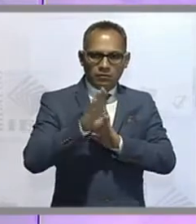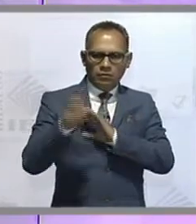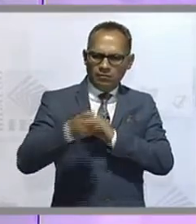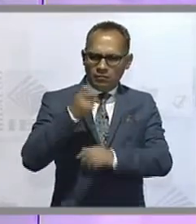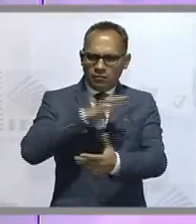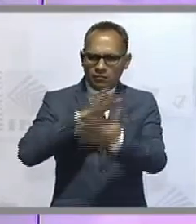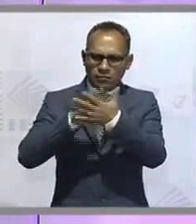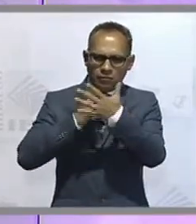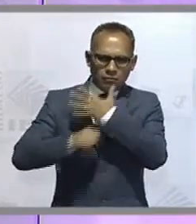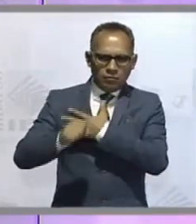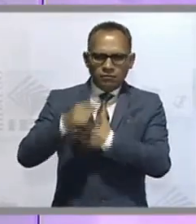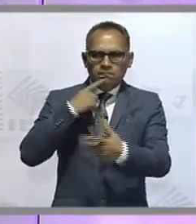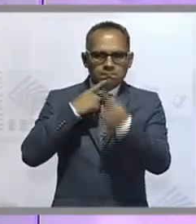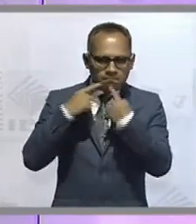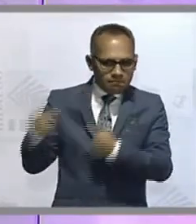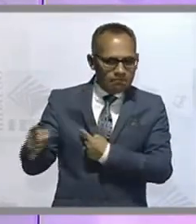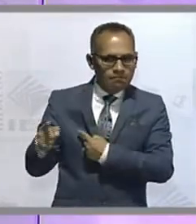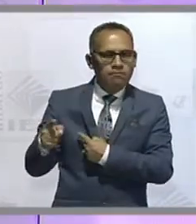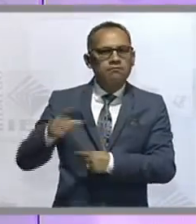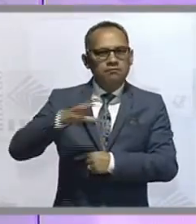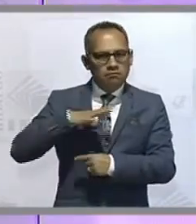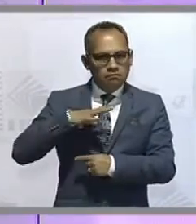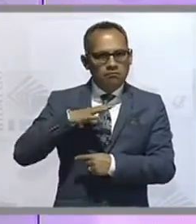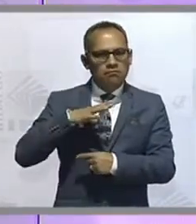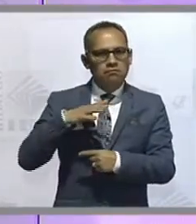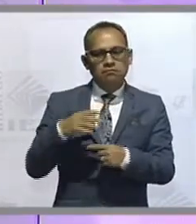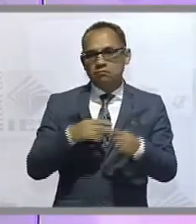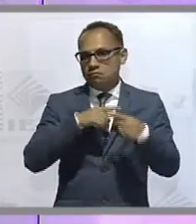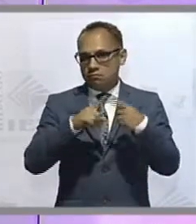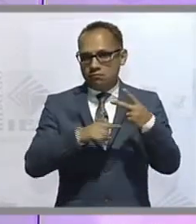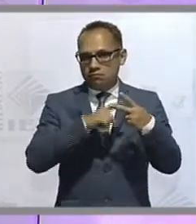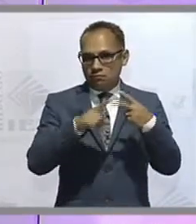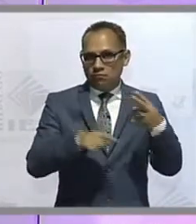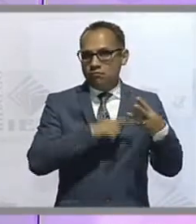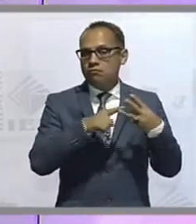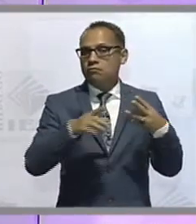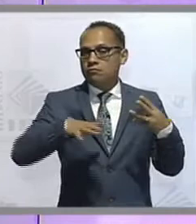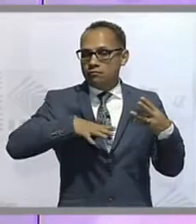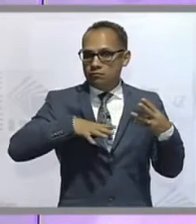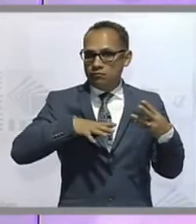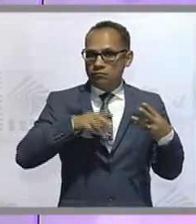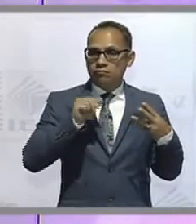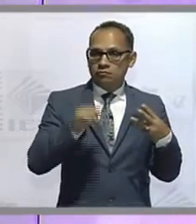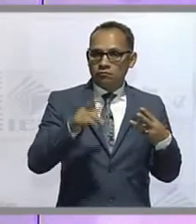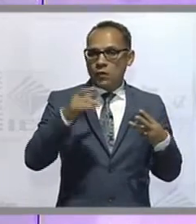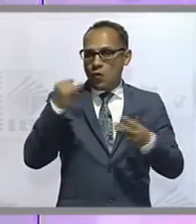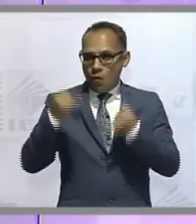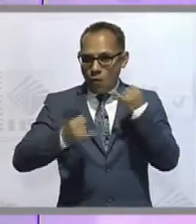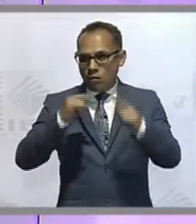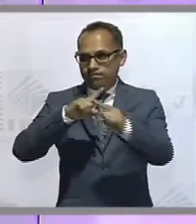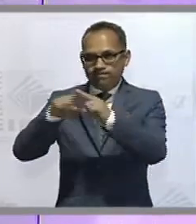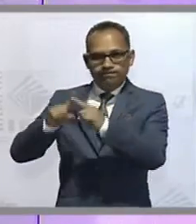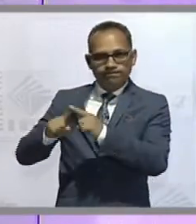como todos sabemos consta de tres etapas y cada una de ellas es supervisada por un juez distinto esto nos permite en el estado de hidalgo